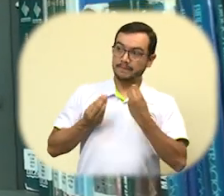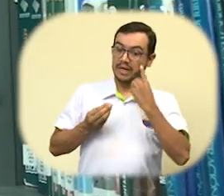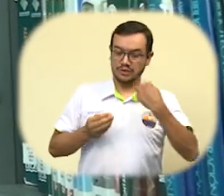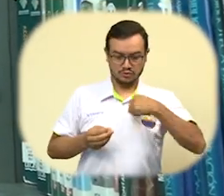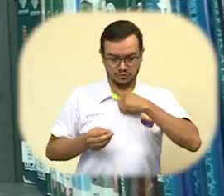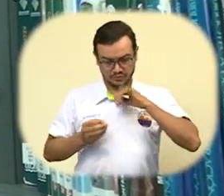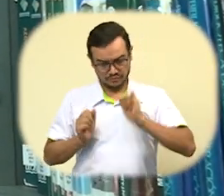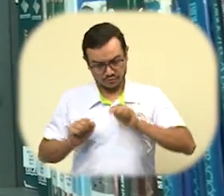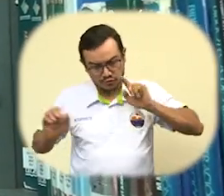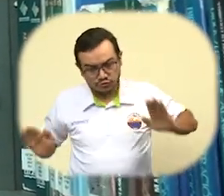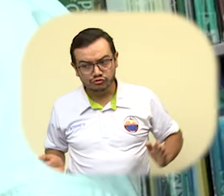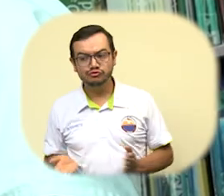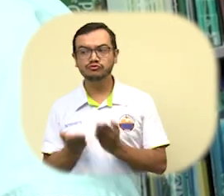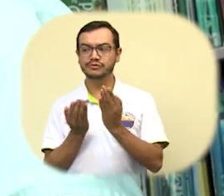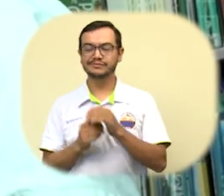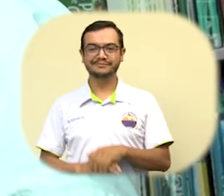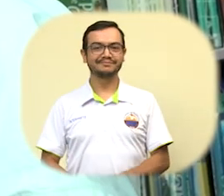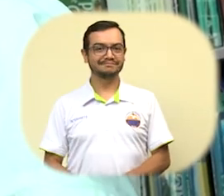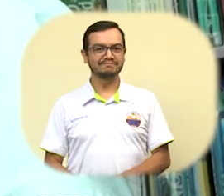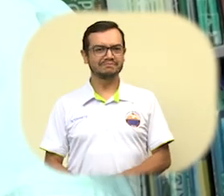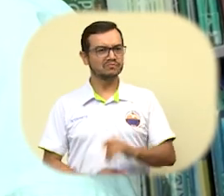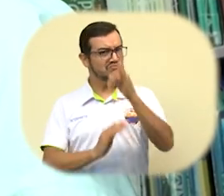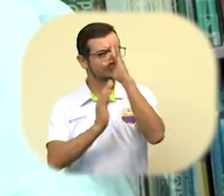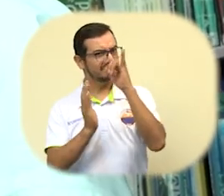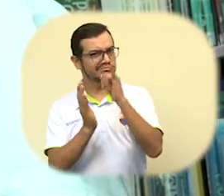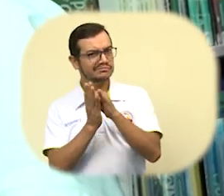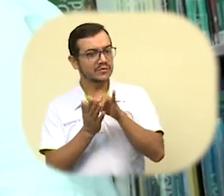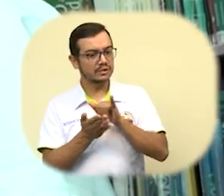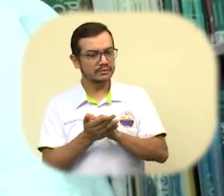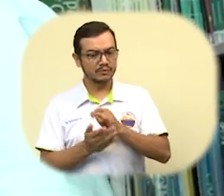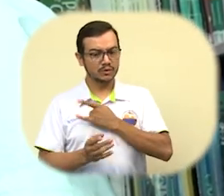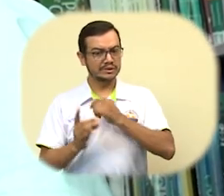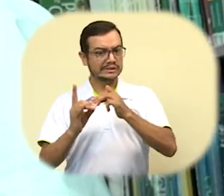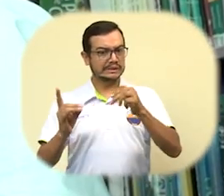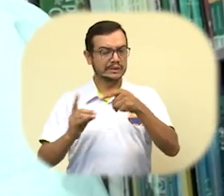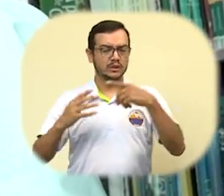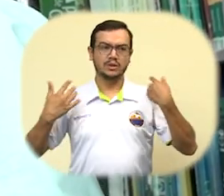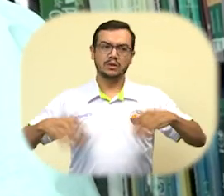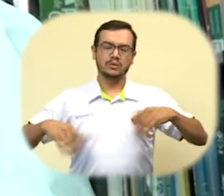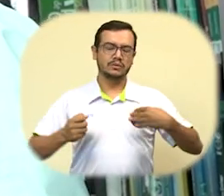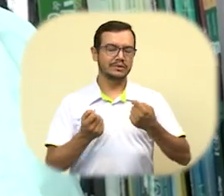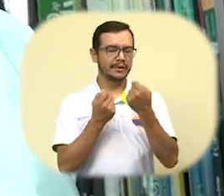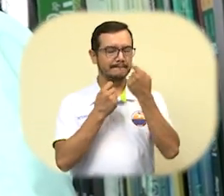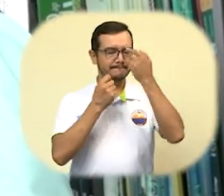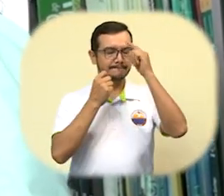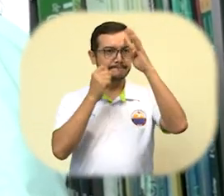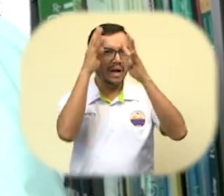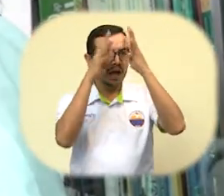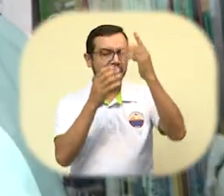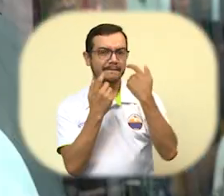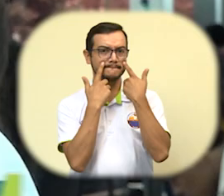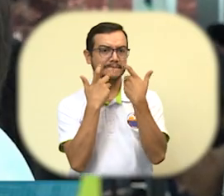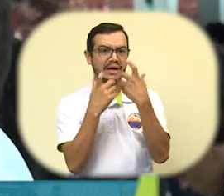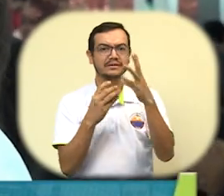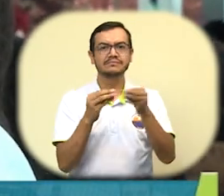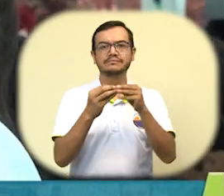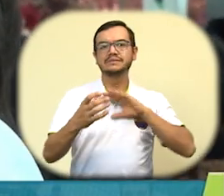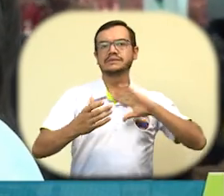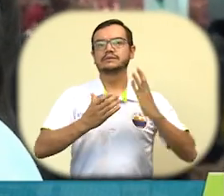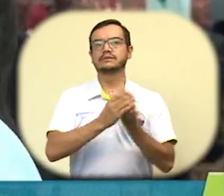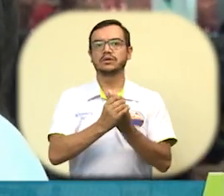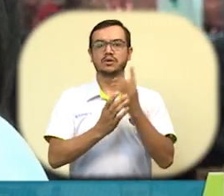dando para que nosotros podamos seguir creciendo. Creo que es una idea súper innovadora y a la vez